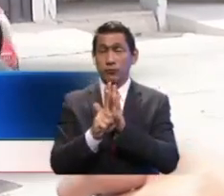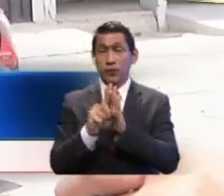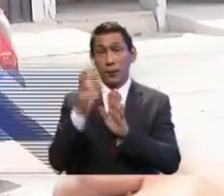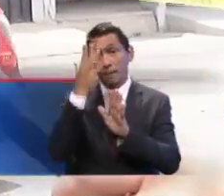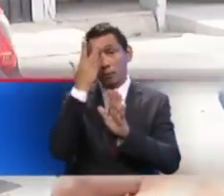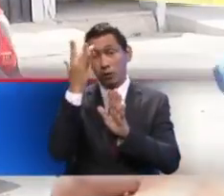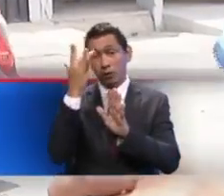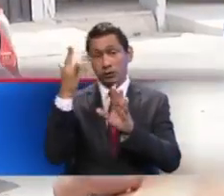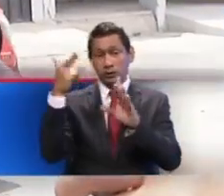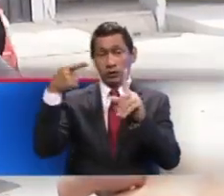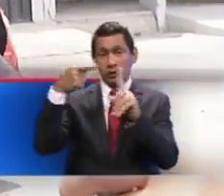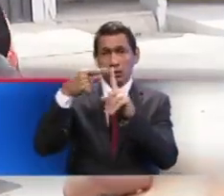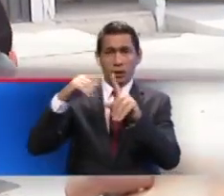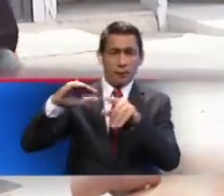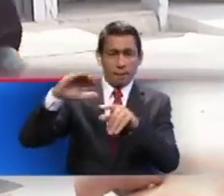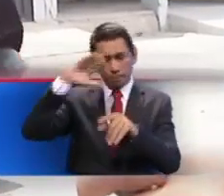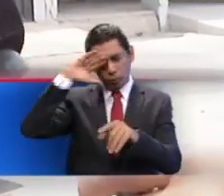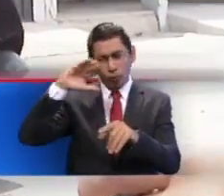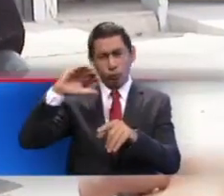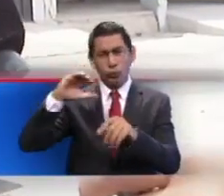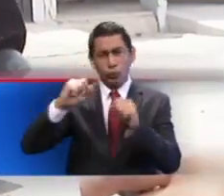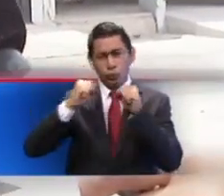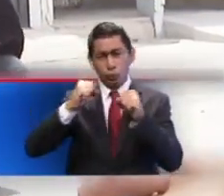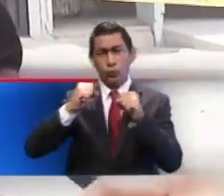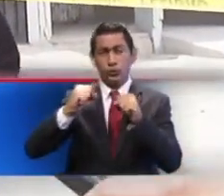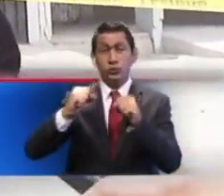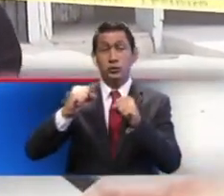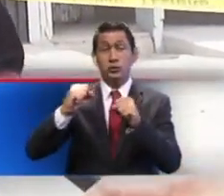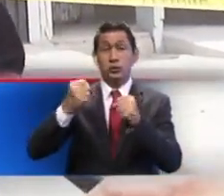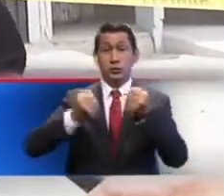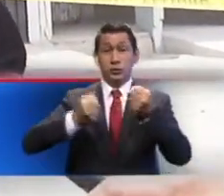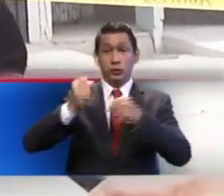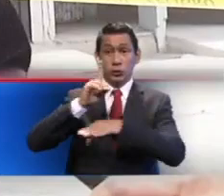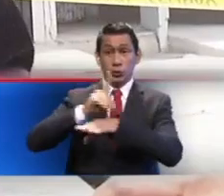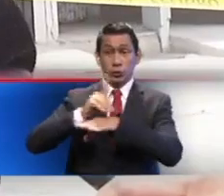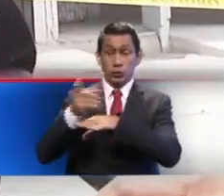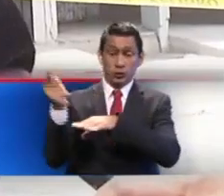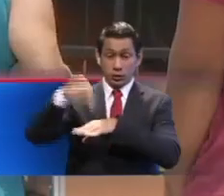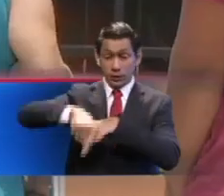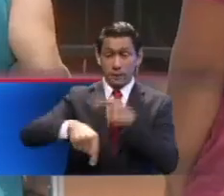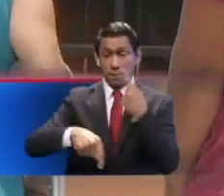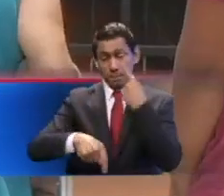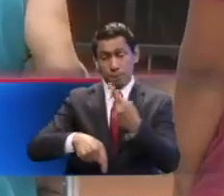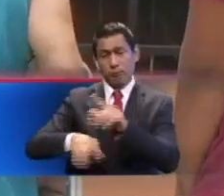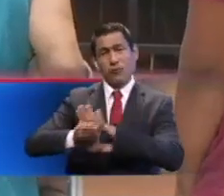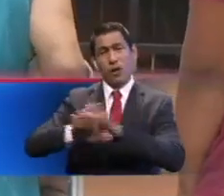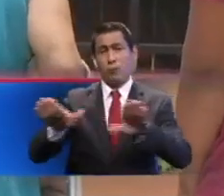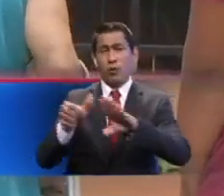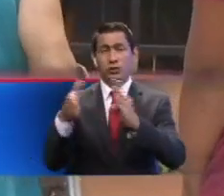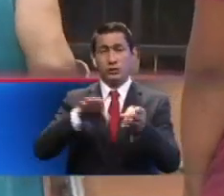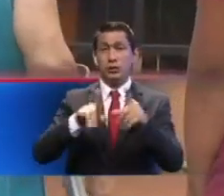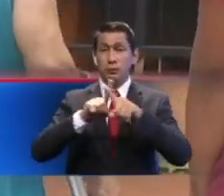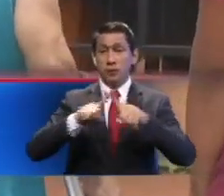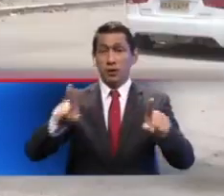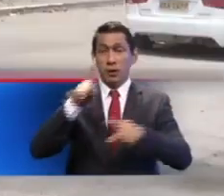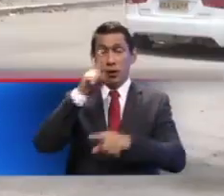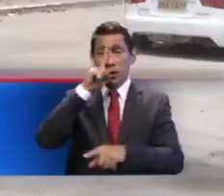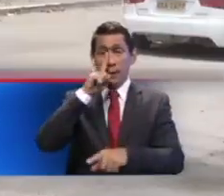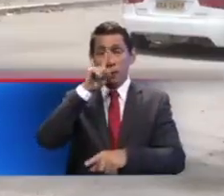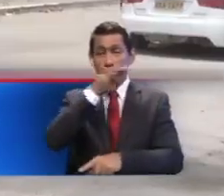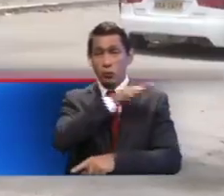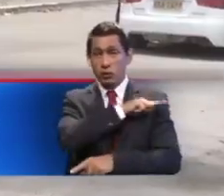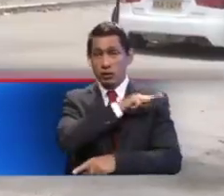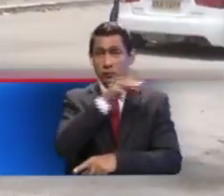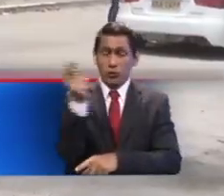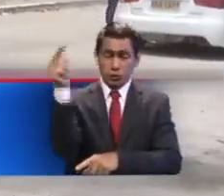y producto de ello tenía una lesión. Llega la ambulancia en el sitio, identifica que no tiene signos vitales. Personal del municipio de Guayaquil